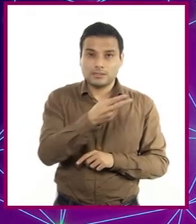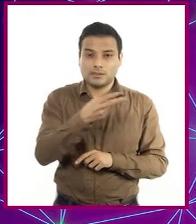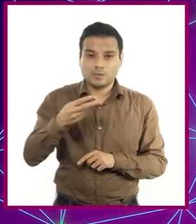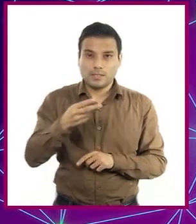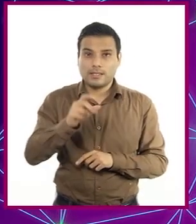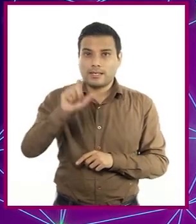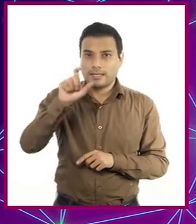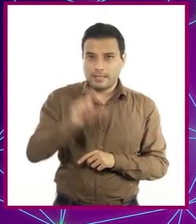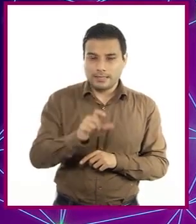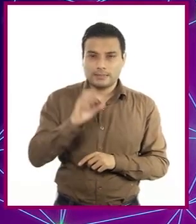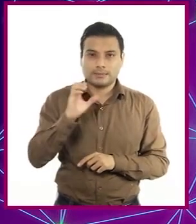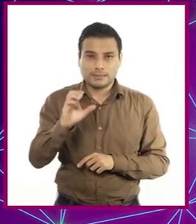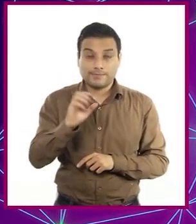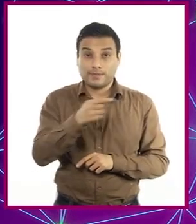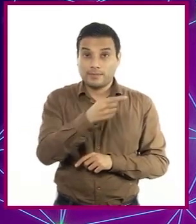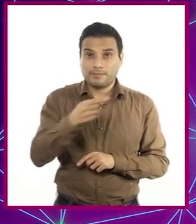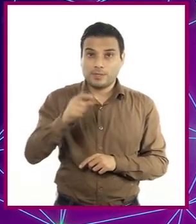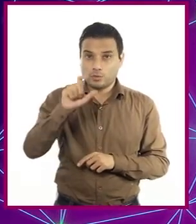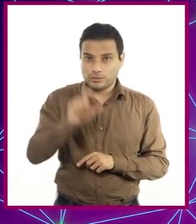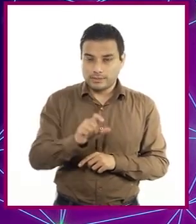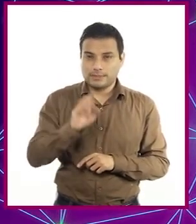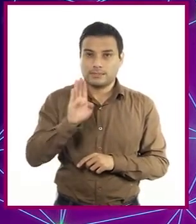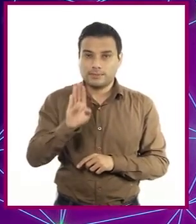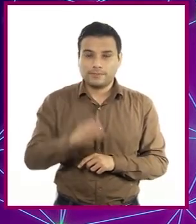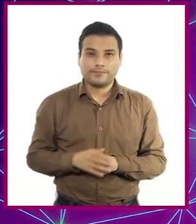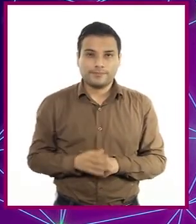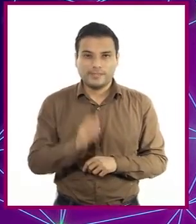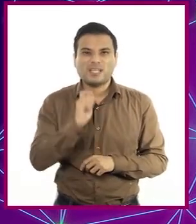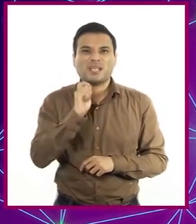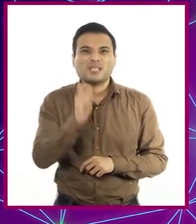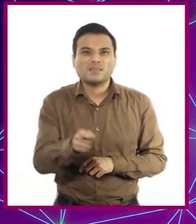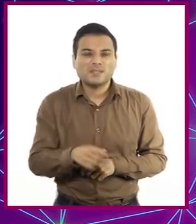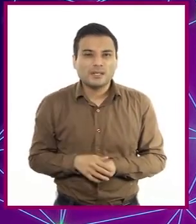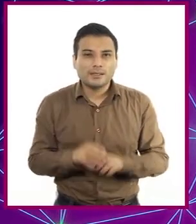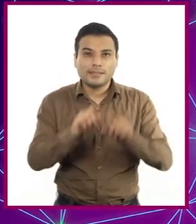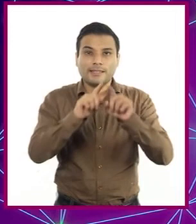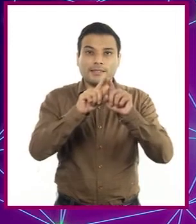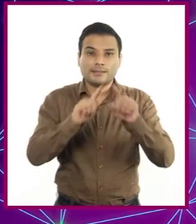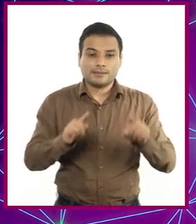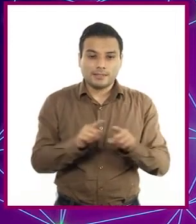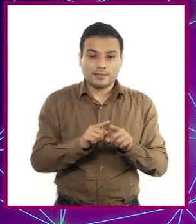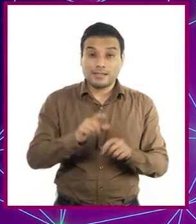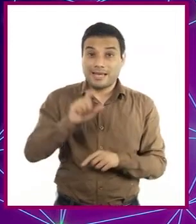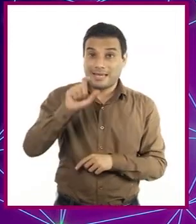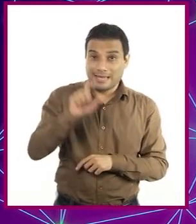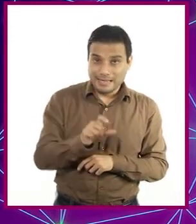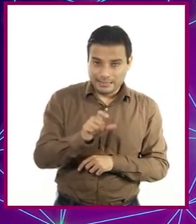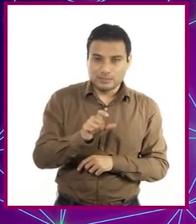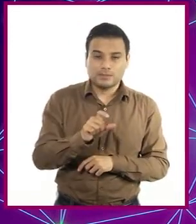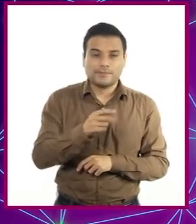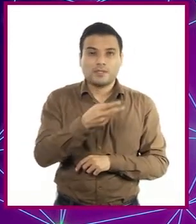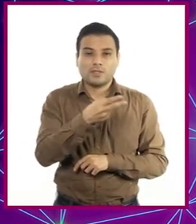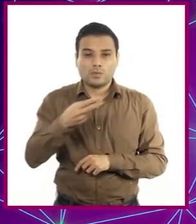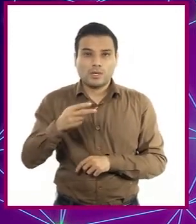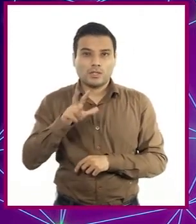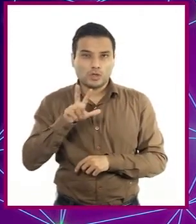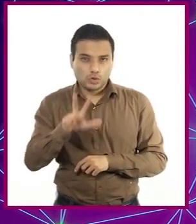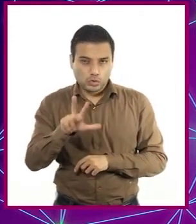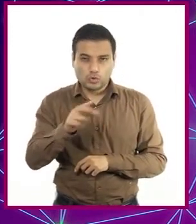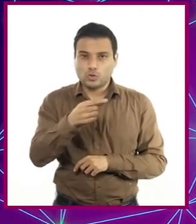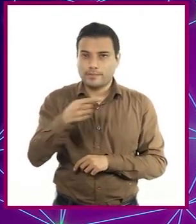de C menos x de B, es decir, delta x igual a 18 menos